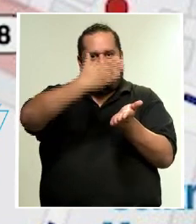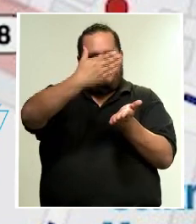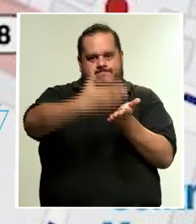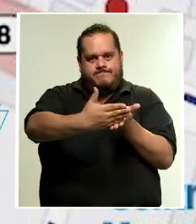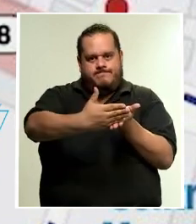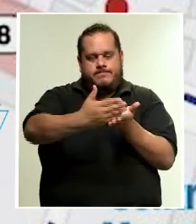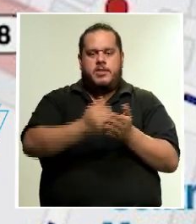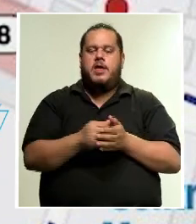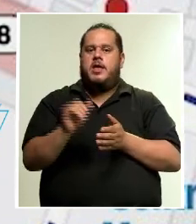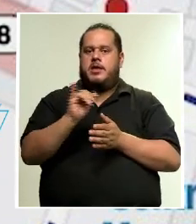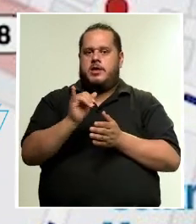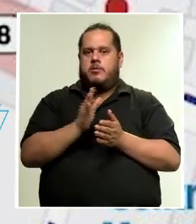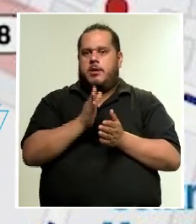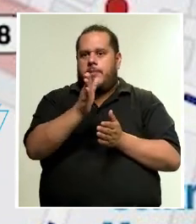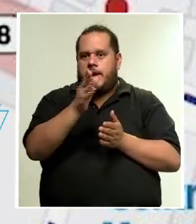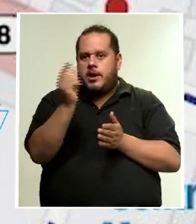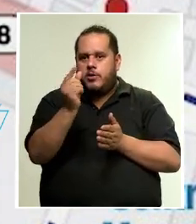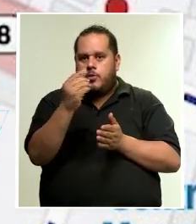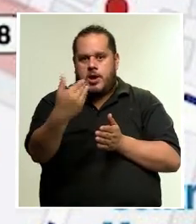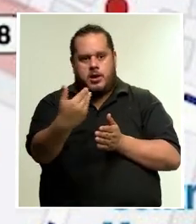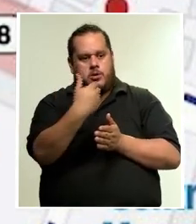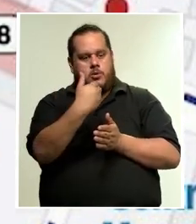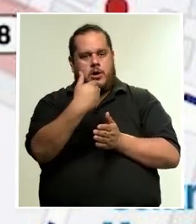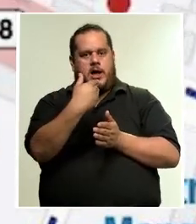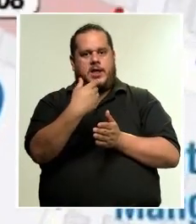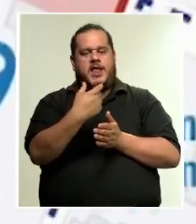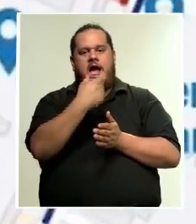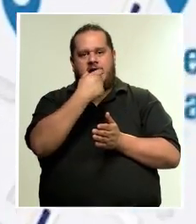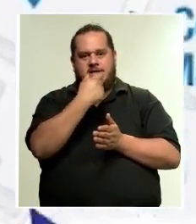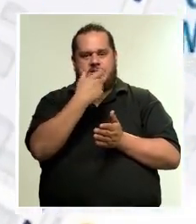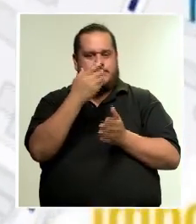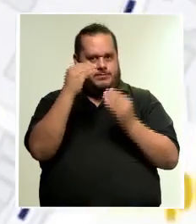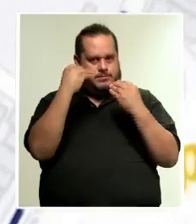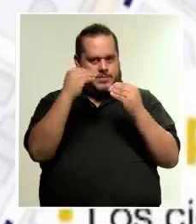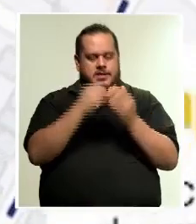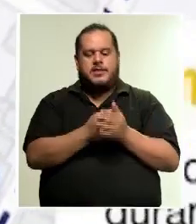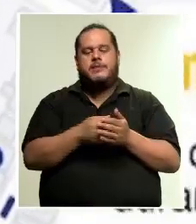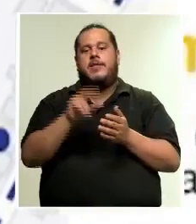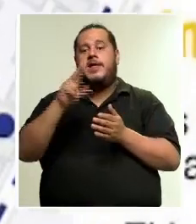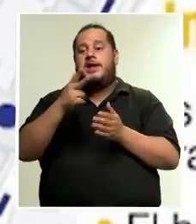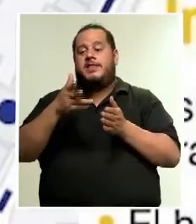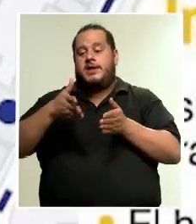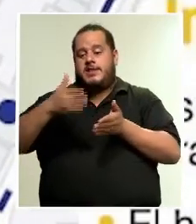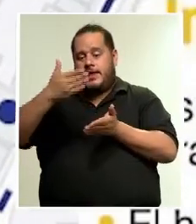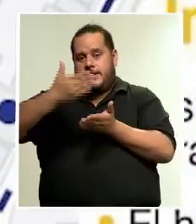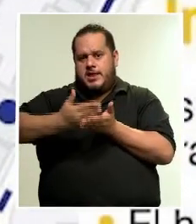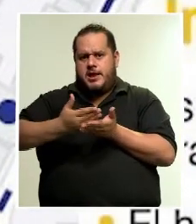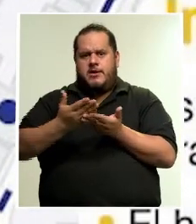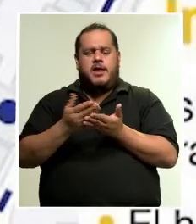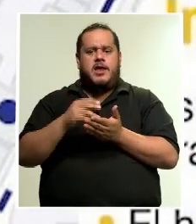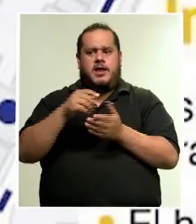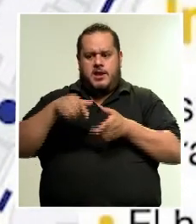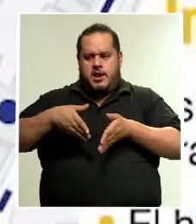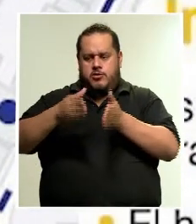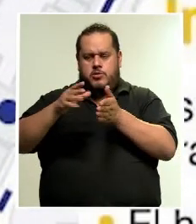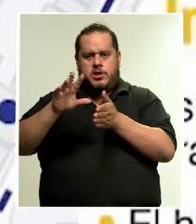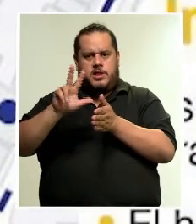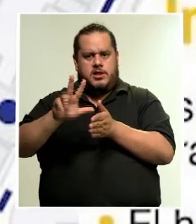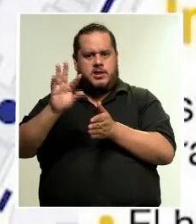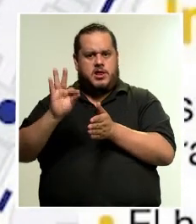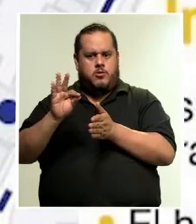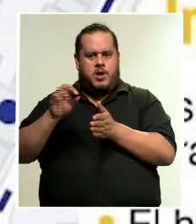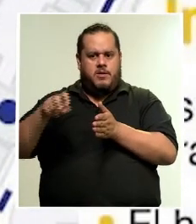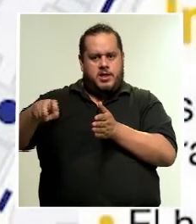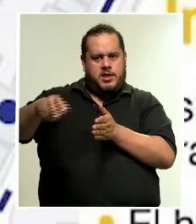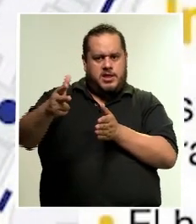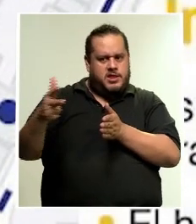vía, tanto hacia La Uruca como hacia La Pozuelo. El tercer cierre será sobre la ruta 39, circunvalación,